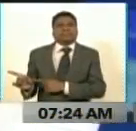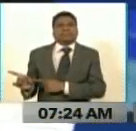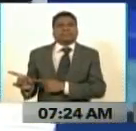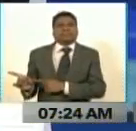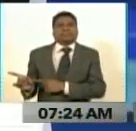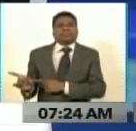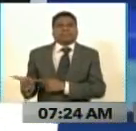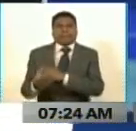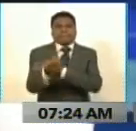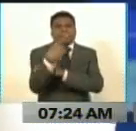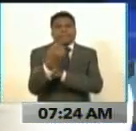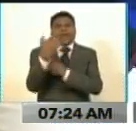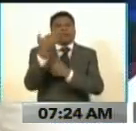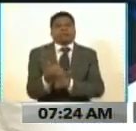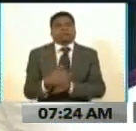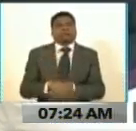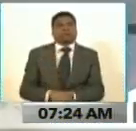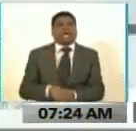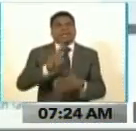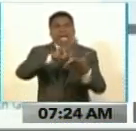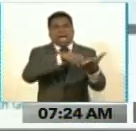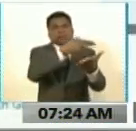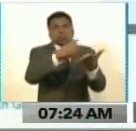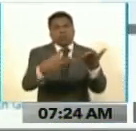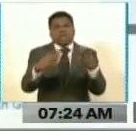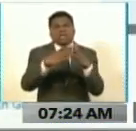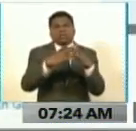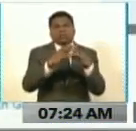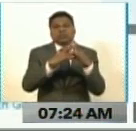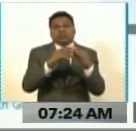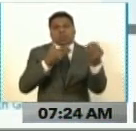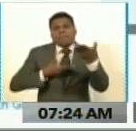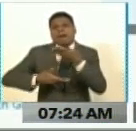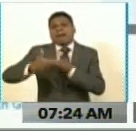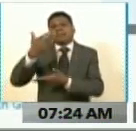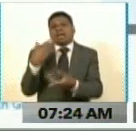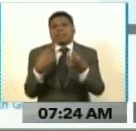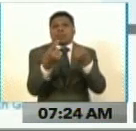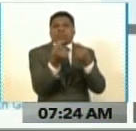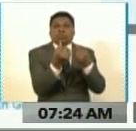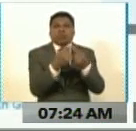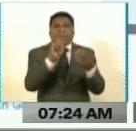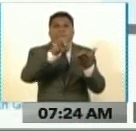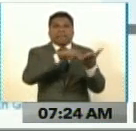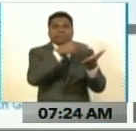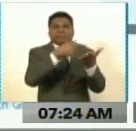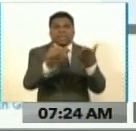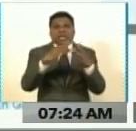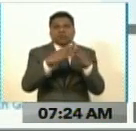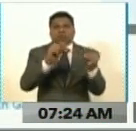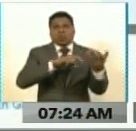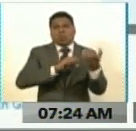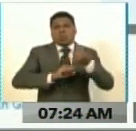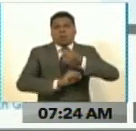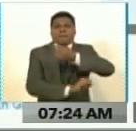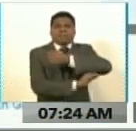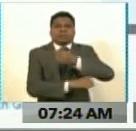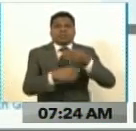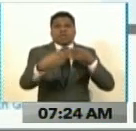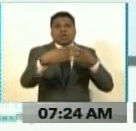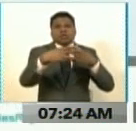esta hora José Medina nos dice hay que anular el convenio cambiario que se tiene con Colombia para eliminarle el apoyo a dólar